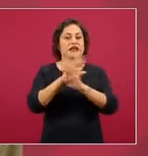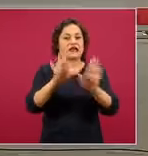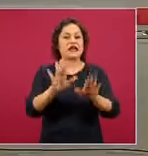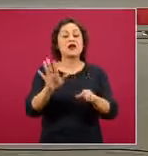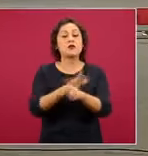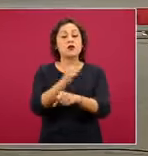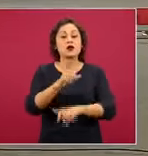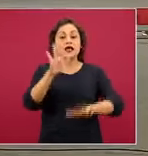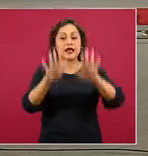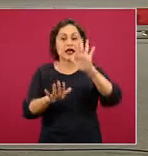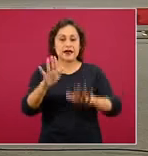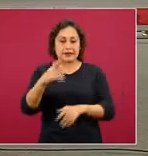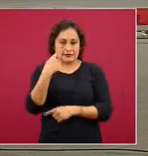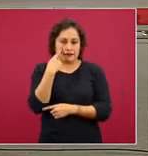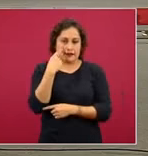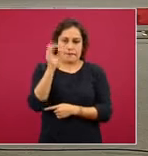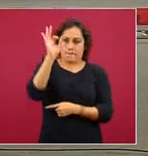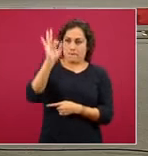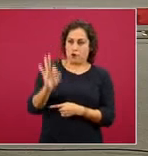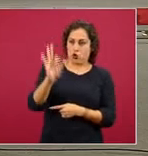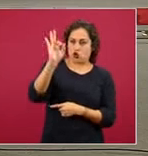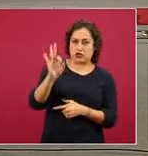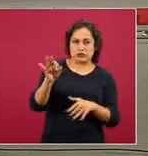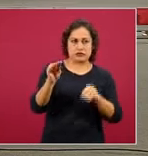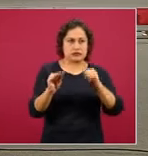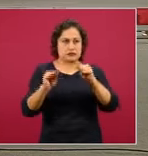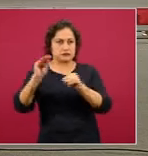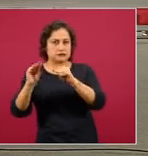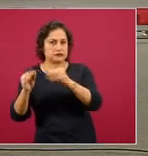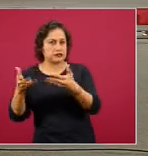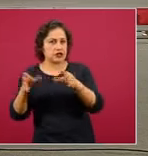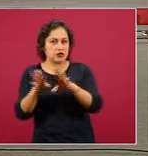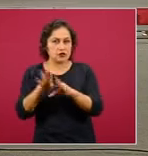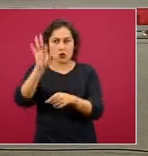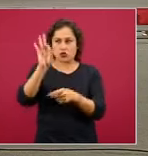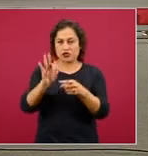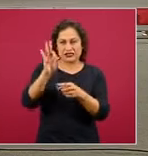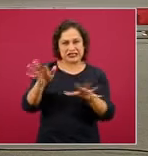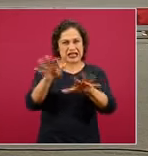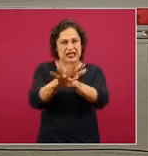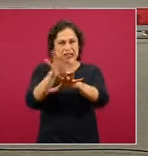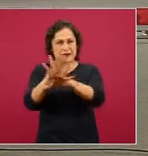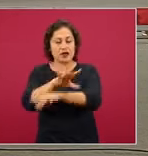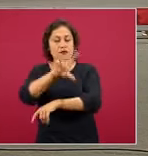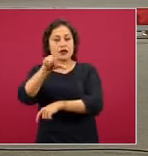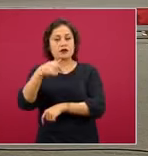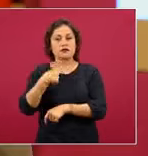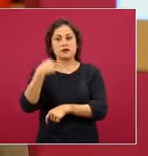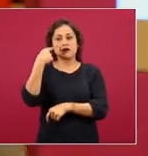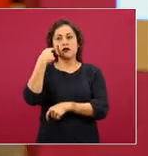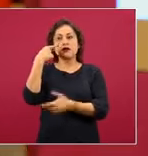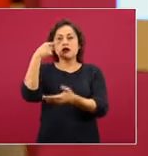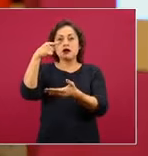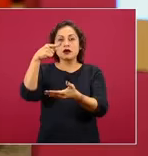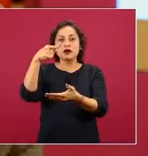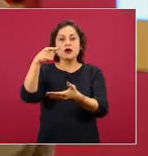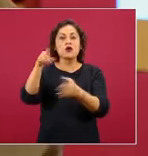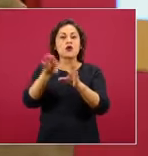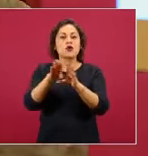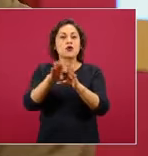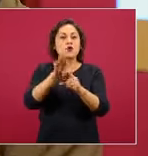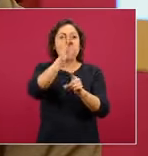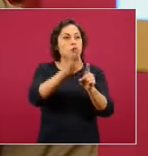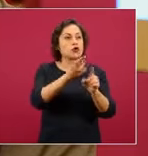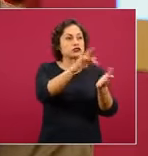problema es que los porcentajes a veces se mueven libremente y vemos notas que están tomando un porcentaje de algo y